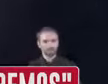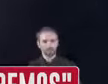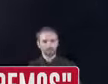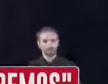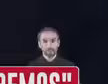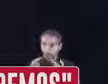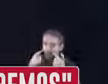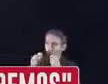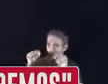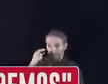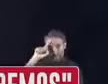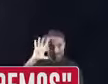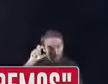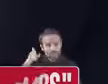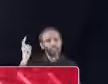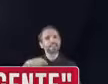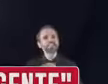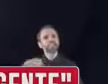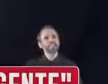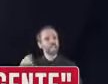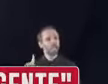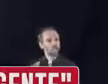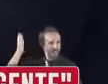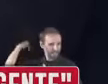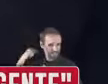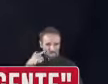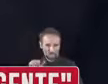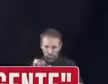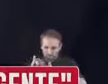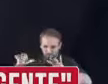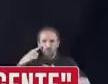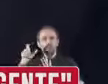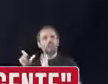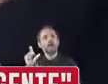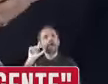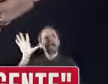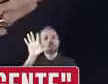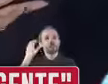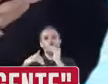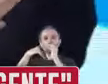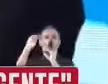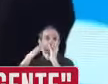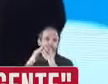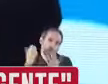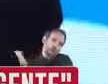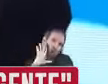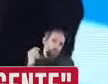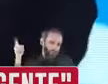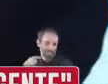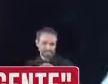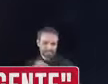impresionada y todos también se acuerdan que china en esos días había trascendido una imagen donde construían los claro los chinos obviamente no